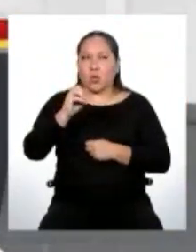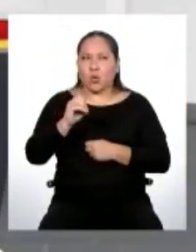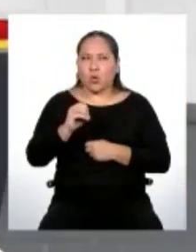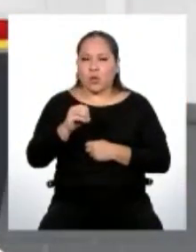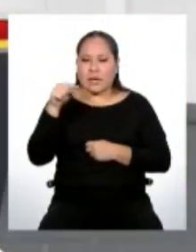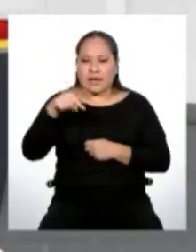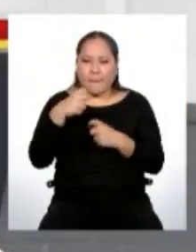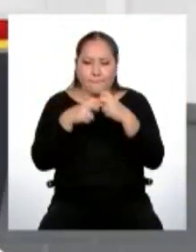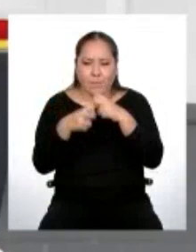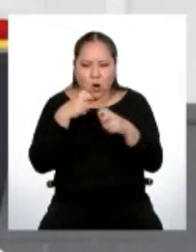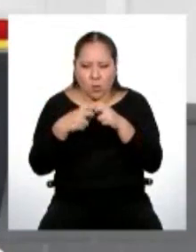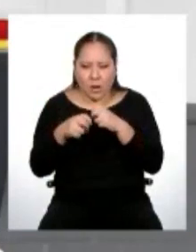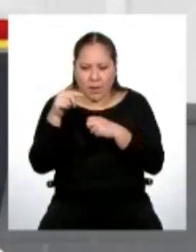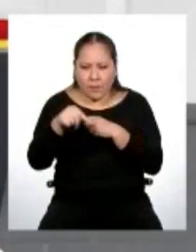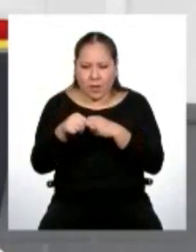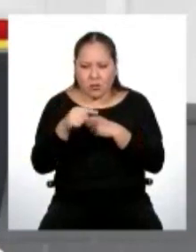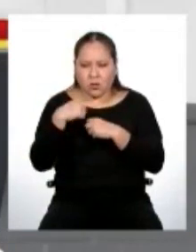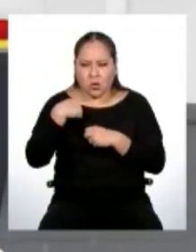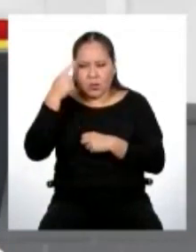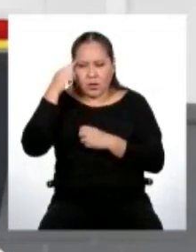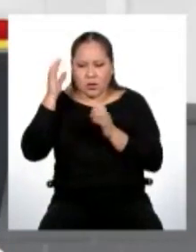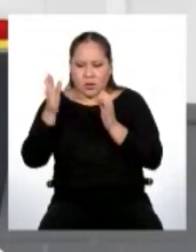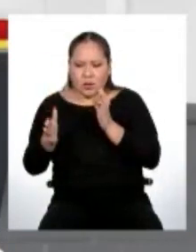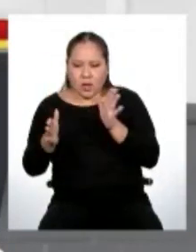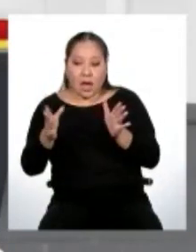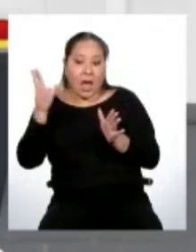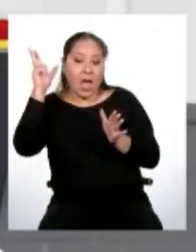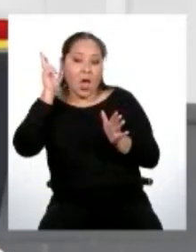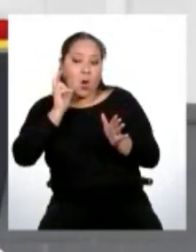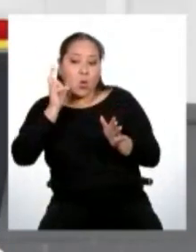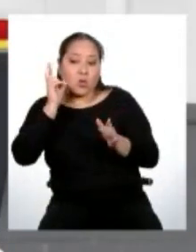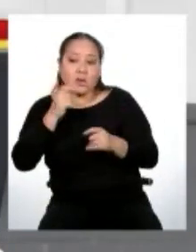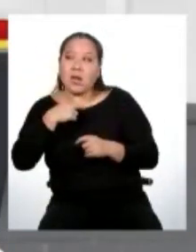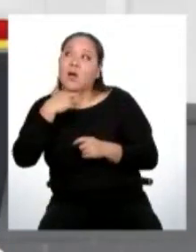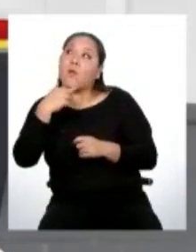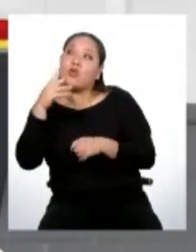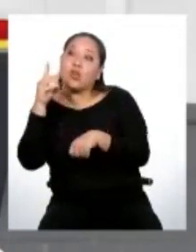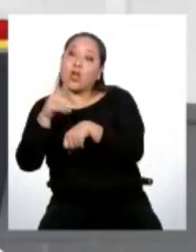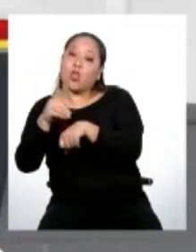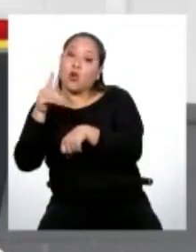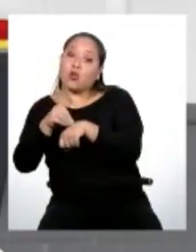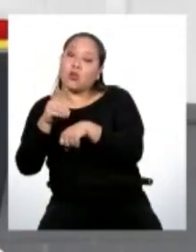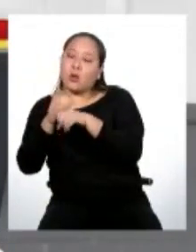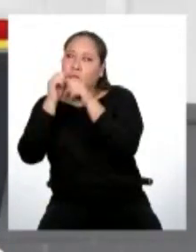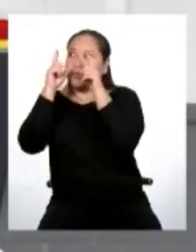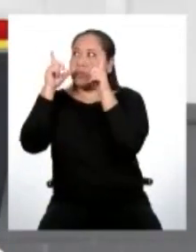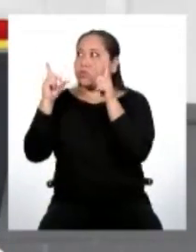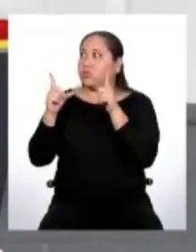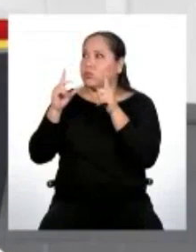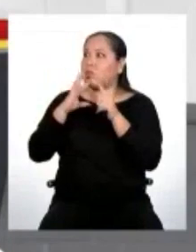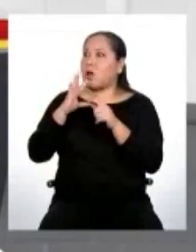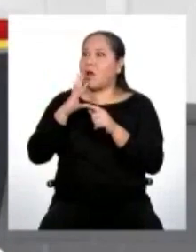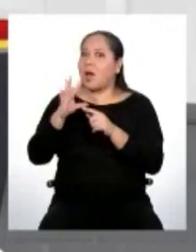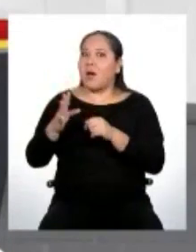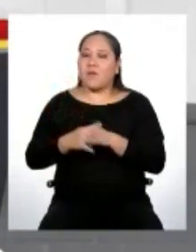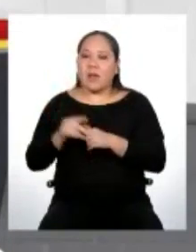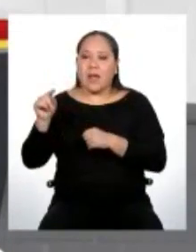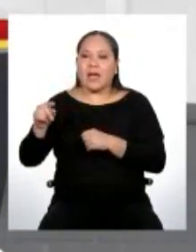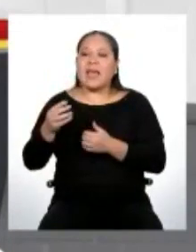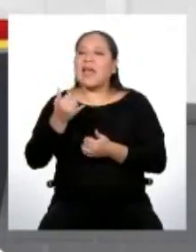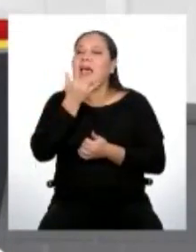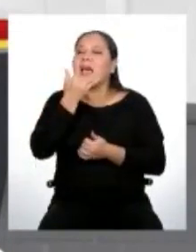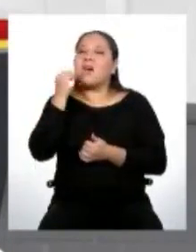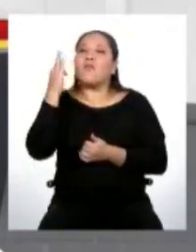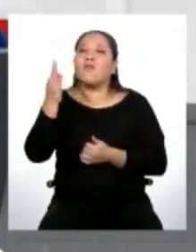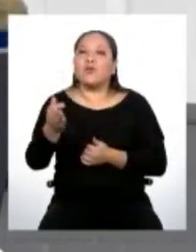del conflicto. Iría desde que escucha la voz de la doctora Agua y ¡puf!, le habla del destino para él.